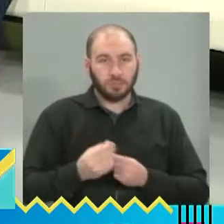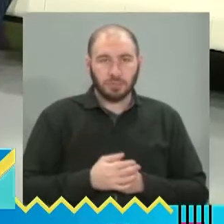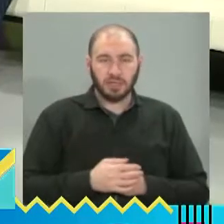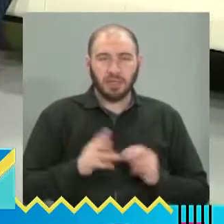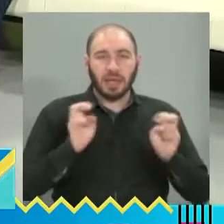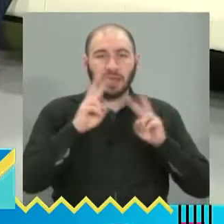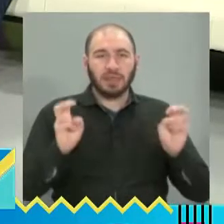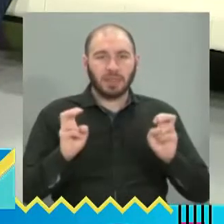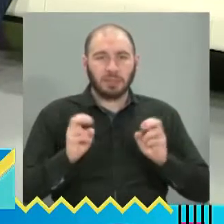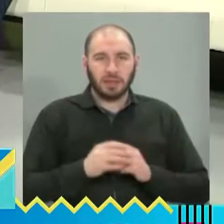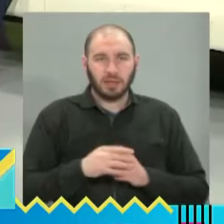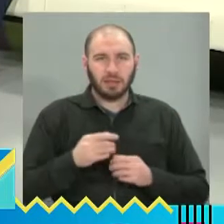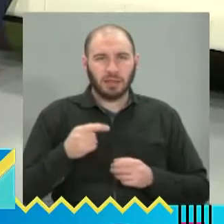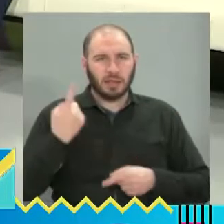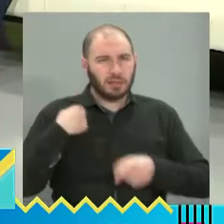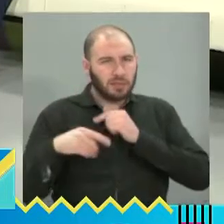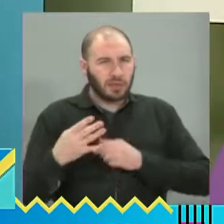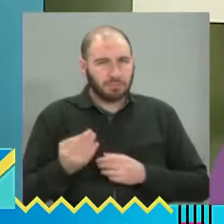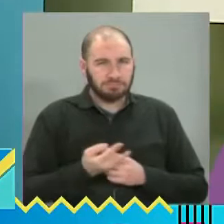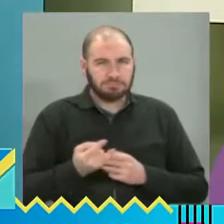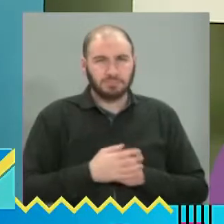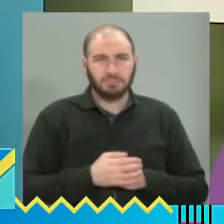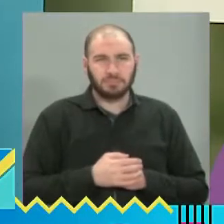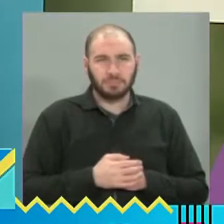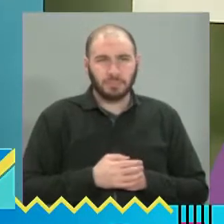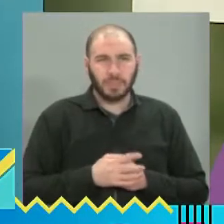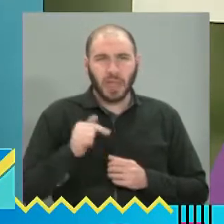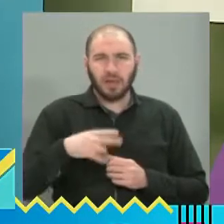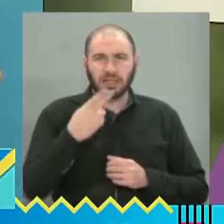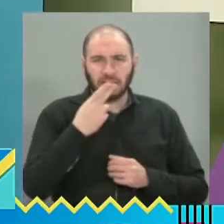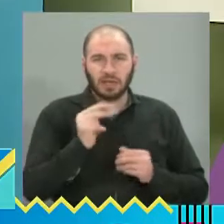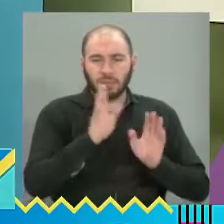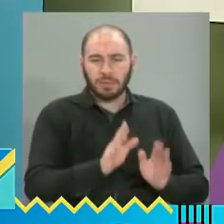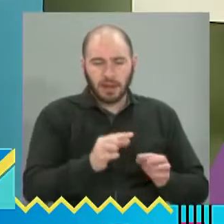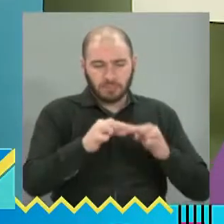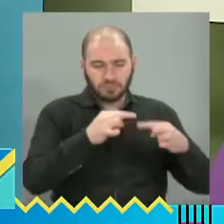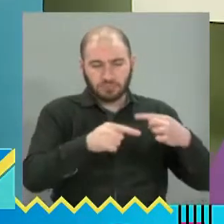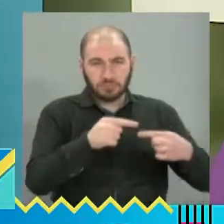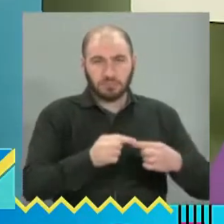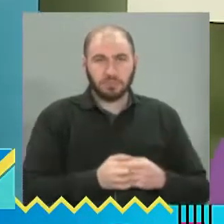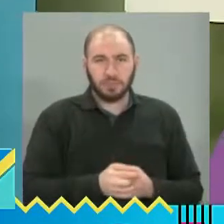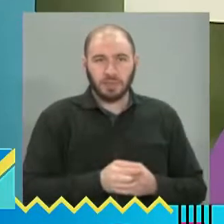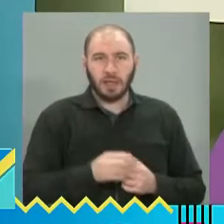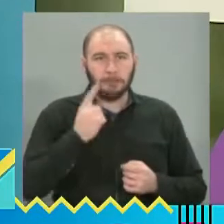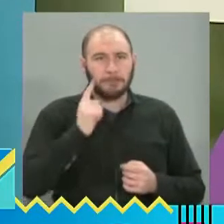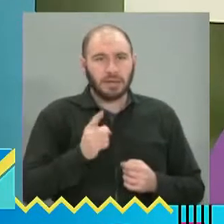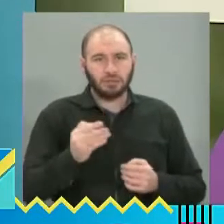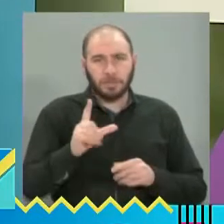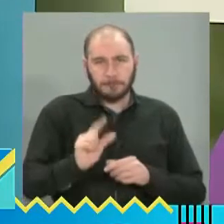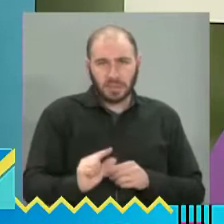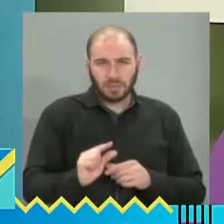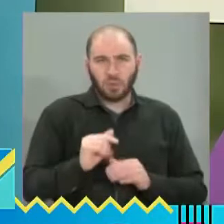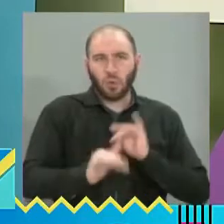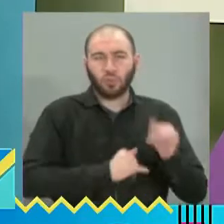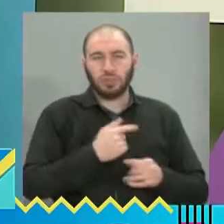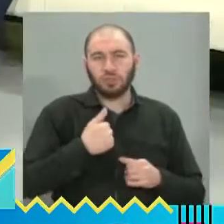El tema de mito que se da también es que ahora los cigarrillos armados, ¿no? Que son menos perjudiciales, se dice al momento